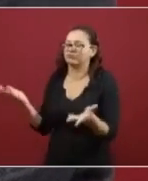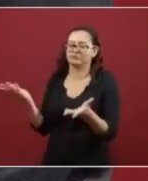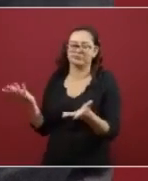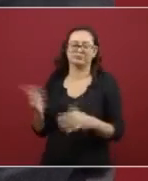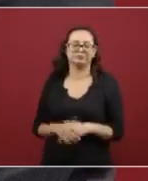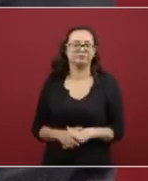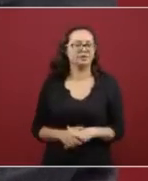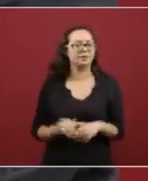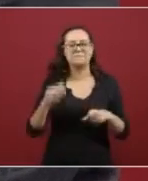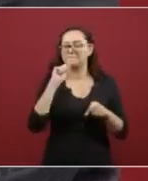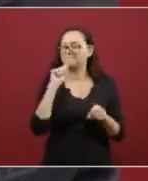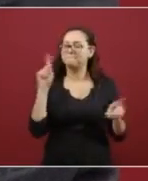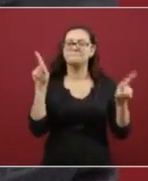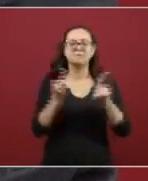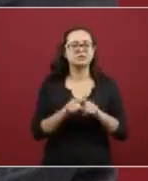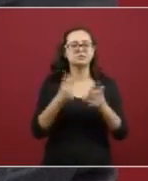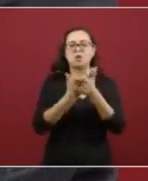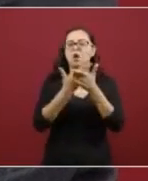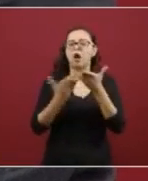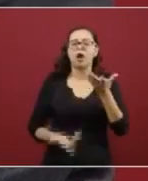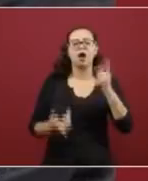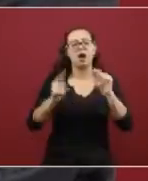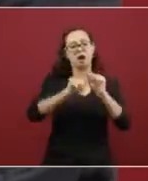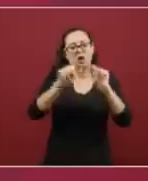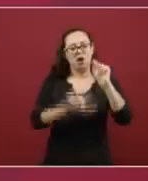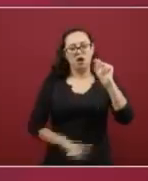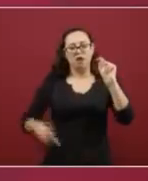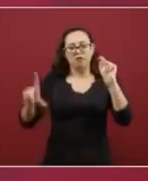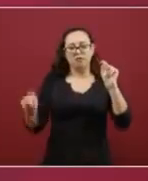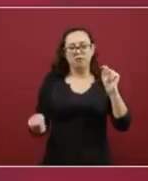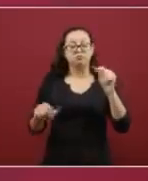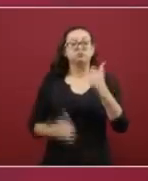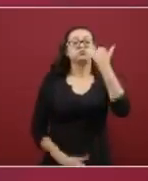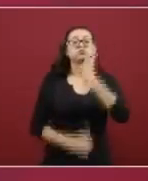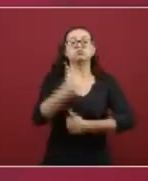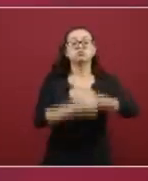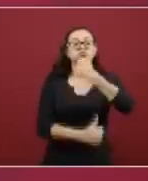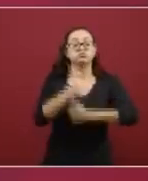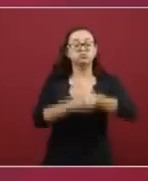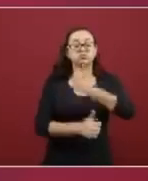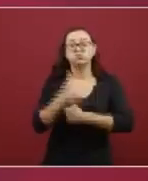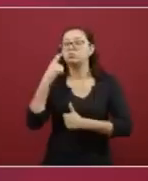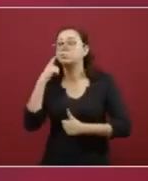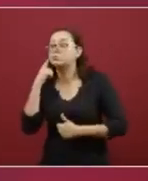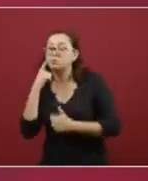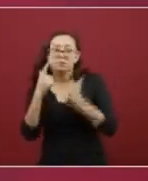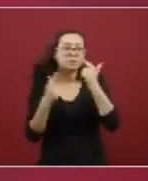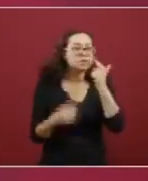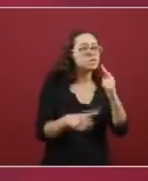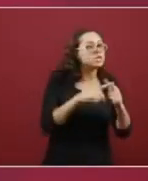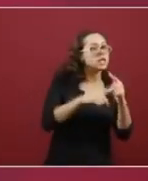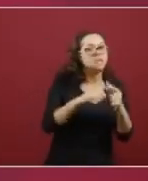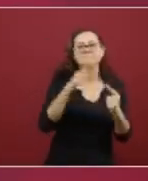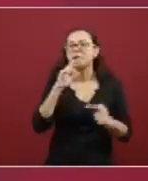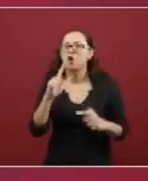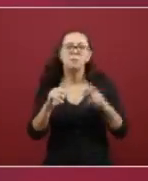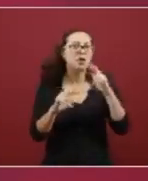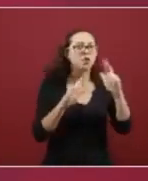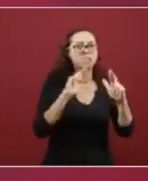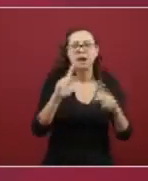Entonces, es lo mismo. O sea, vamos a la competencia. Ahora, con lo de los medicamentos,